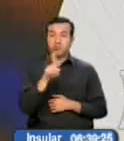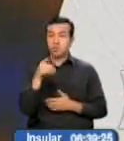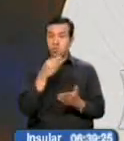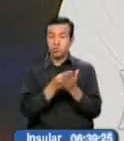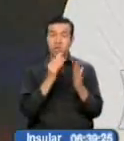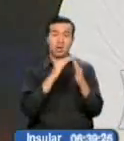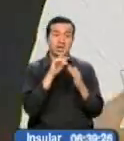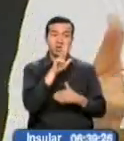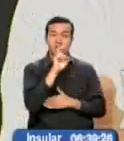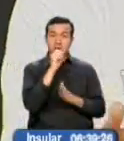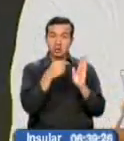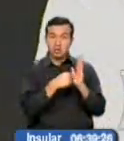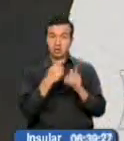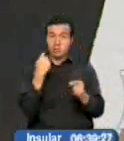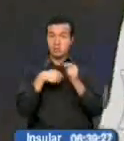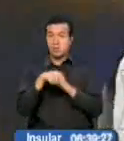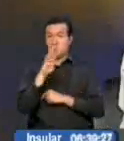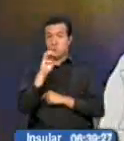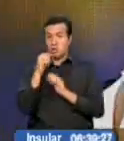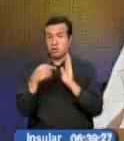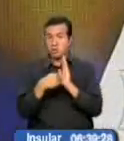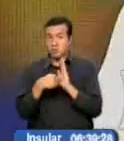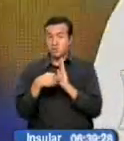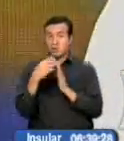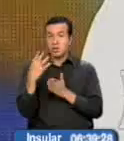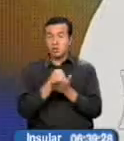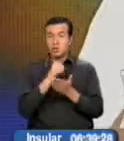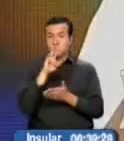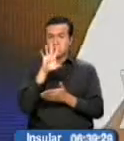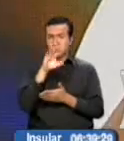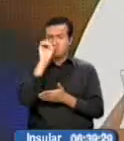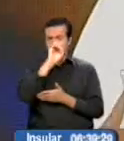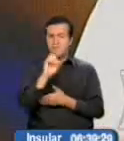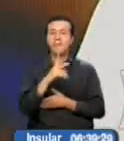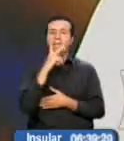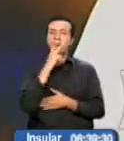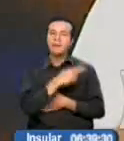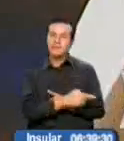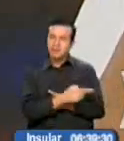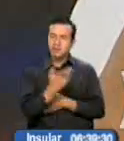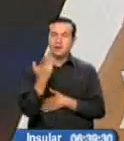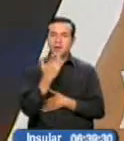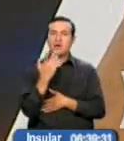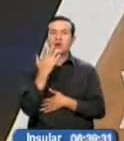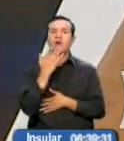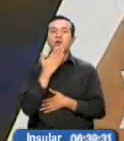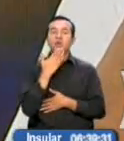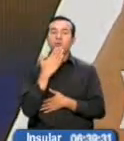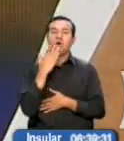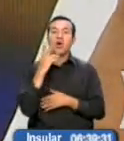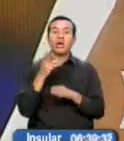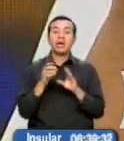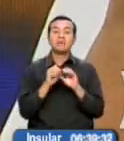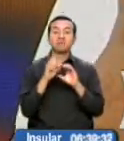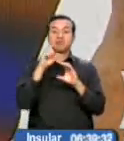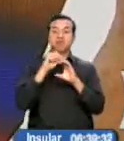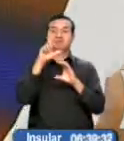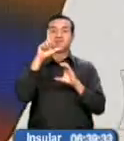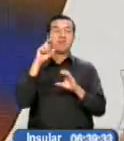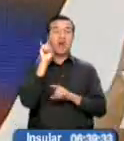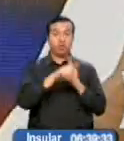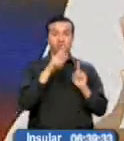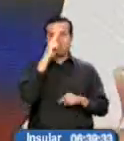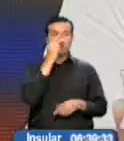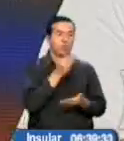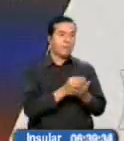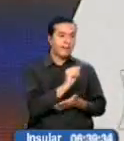su casita a 30.000 y la venden a 40.000, nos le cogemos el 75%. Eso es mentira. Esto es para ganancias extraordinarias fruto de la especulación